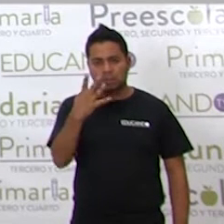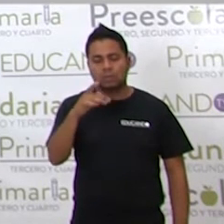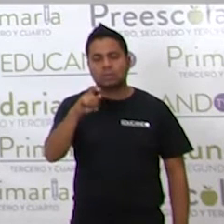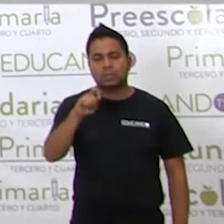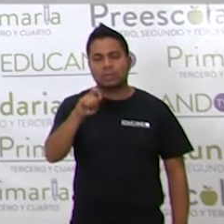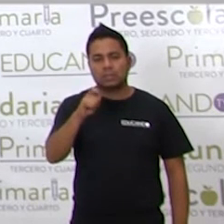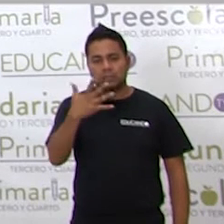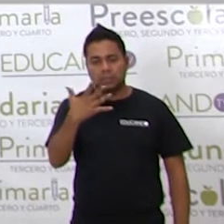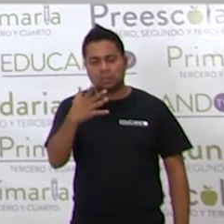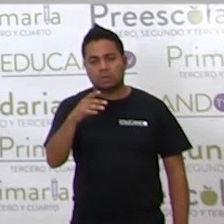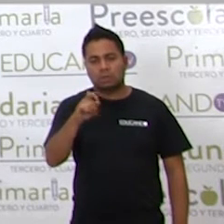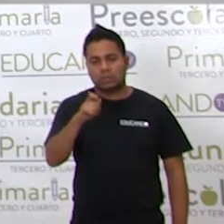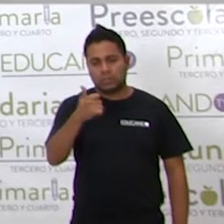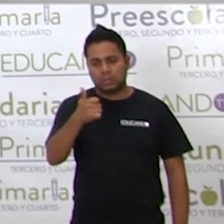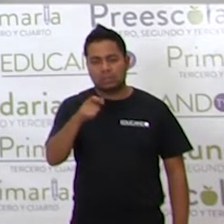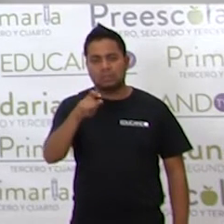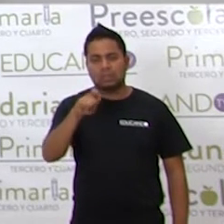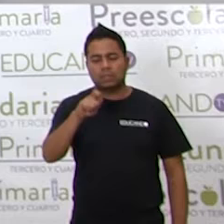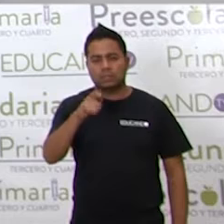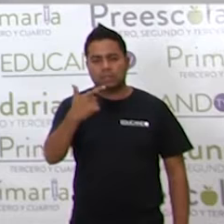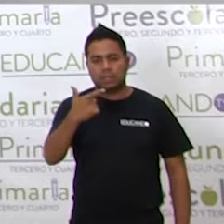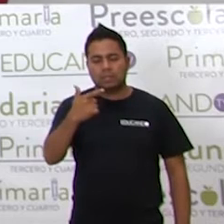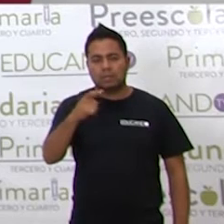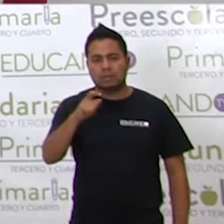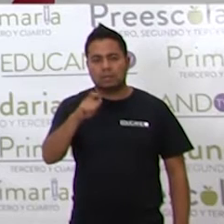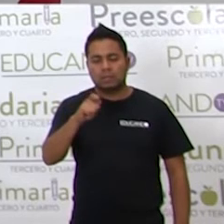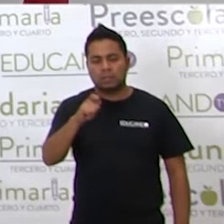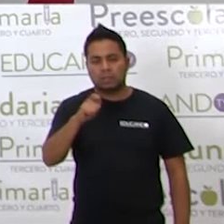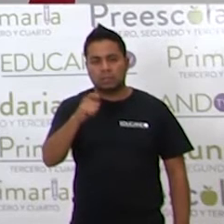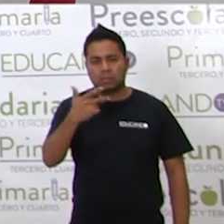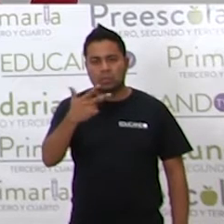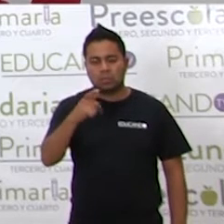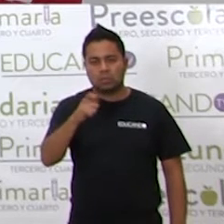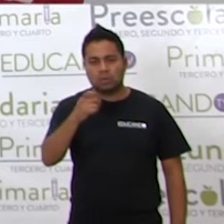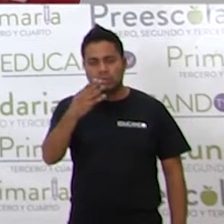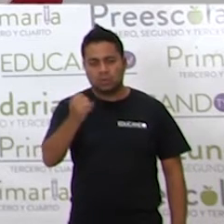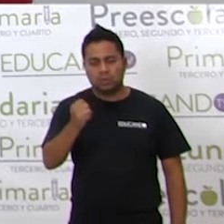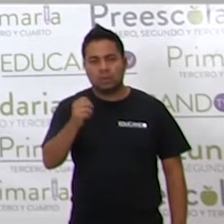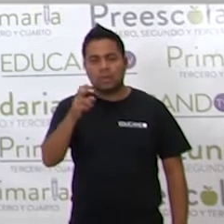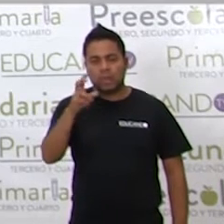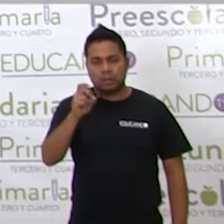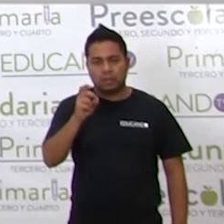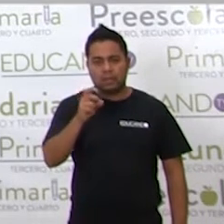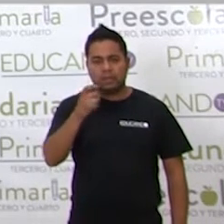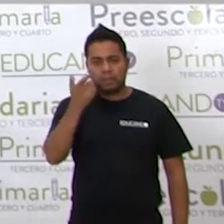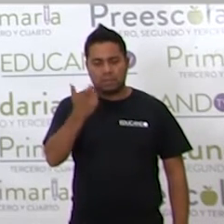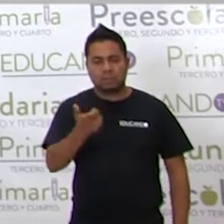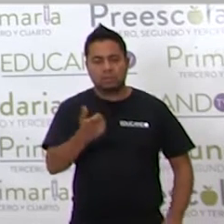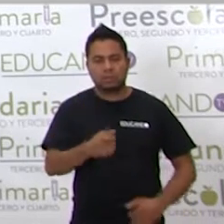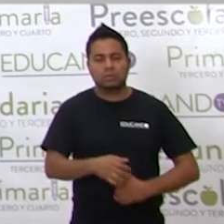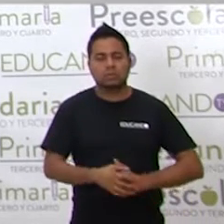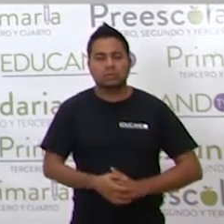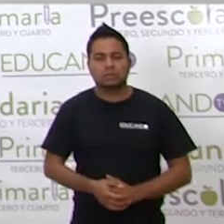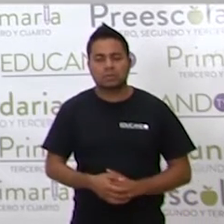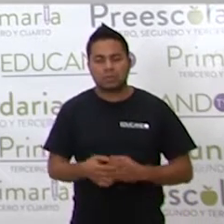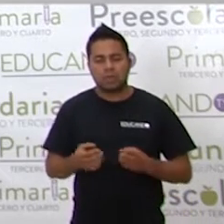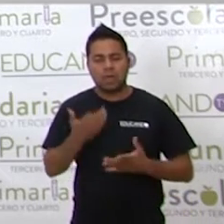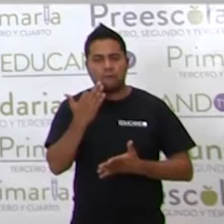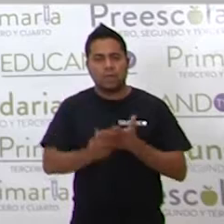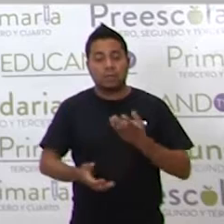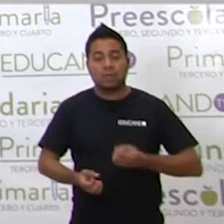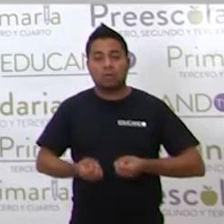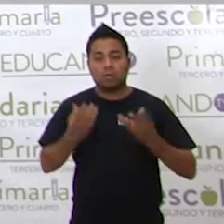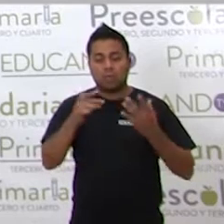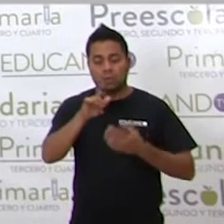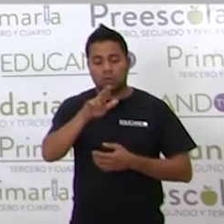24, 25, 26, 27, 28, 29, 30 pesos. ¿Cuánto le falta a